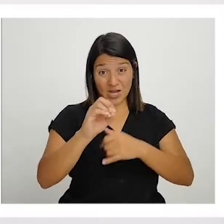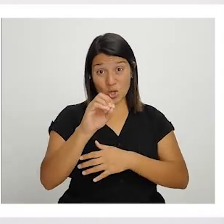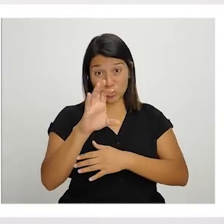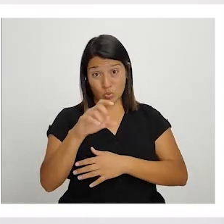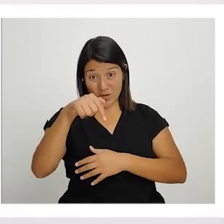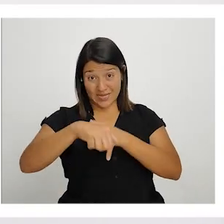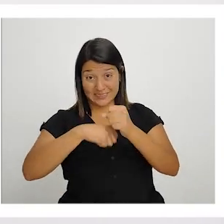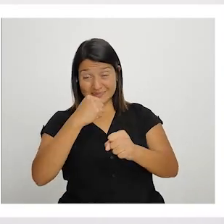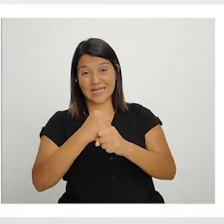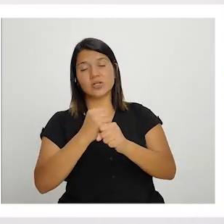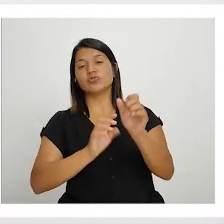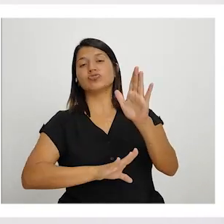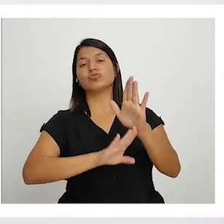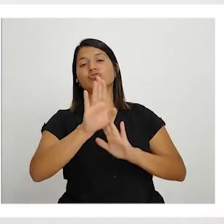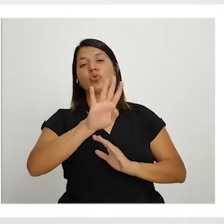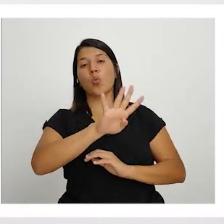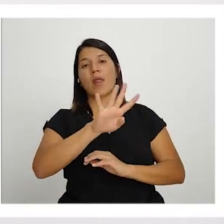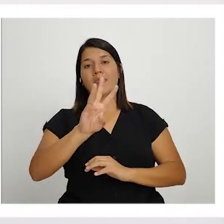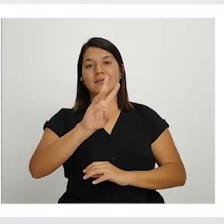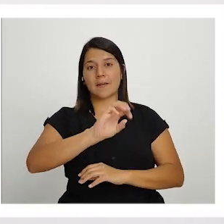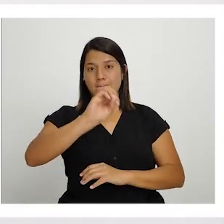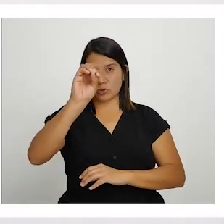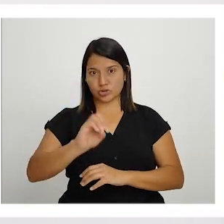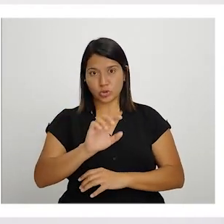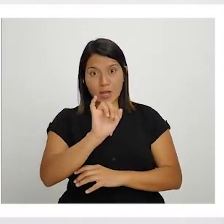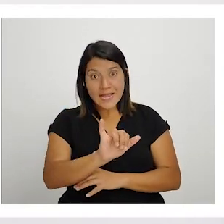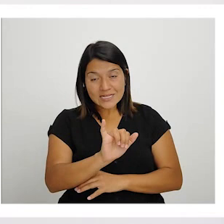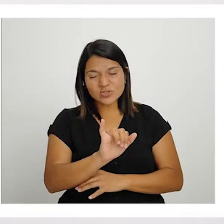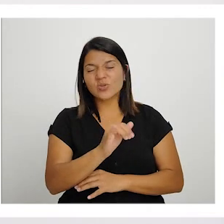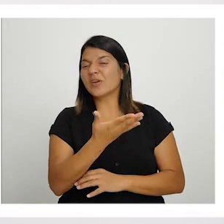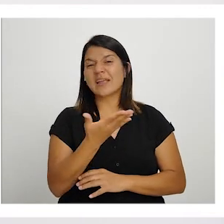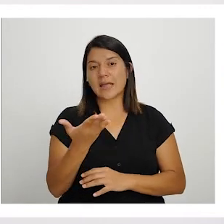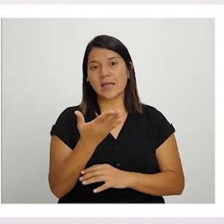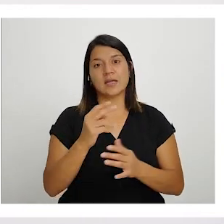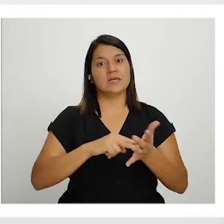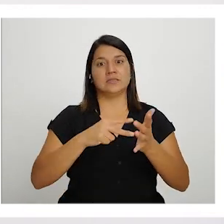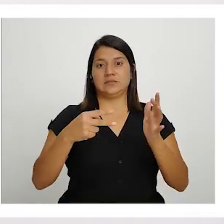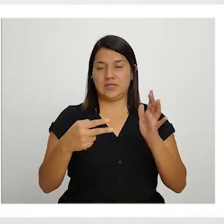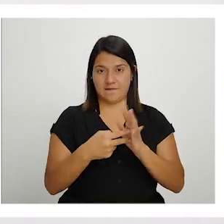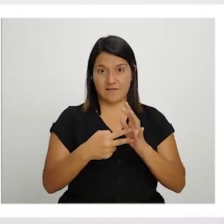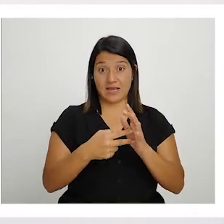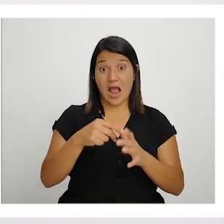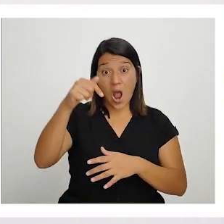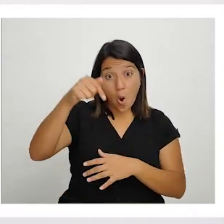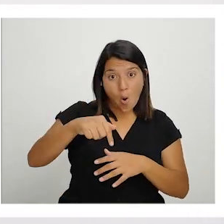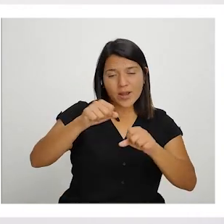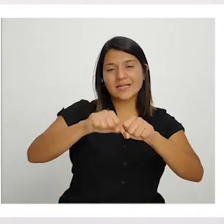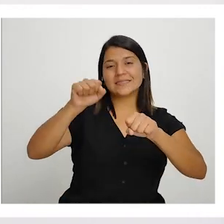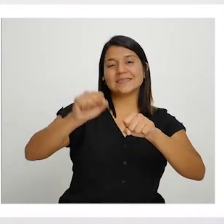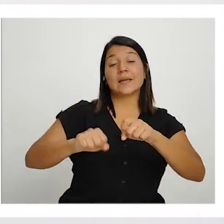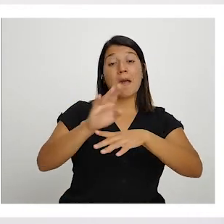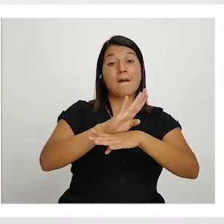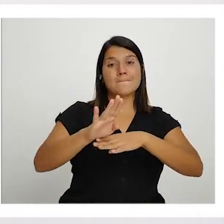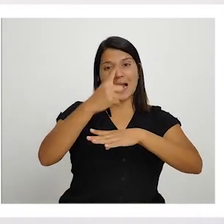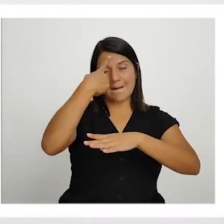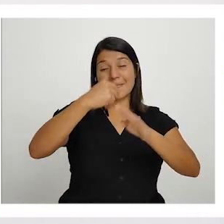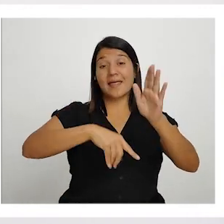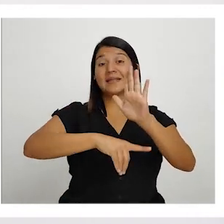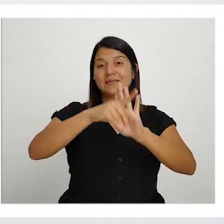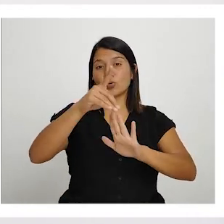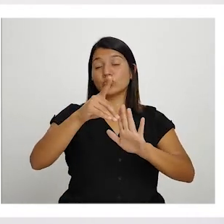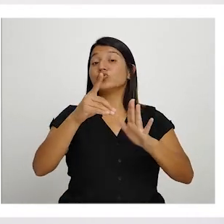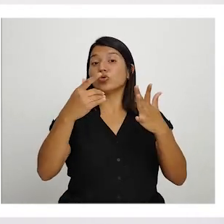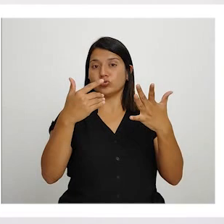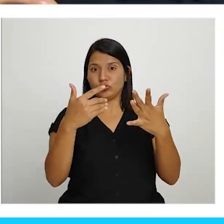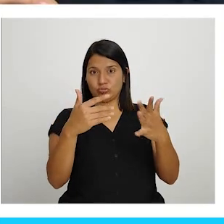creció un 46%. Y eso hace que incluso hoy el sistema de banca para el desarrollo haya pasado